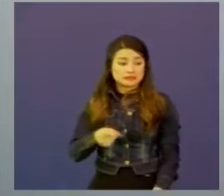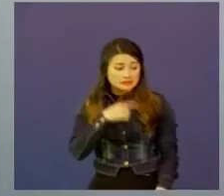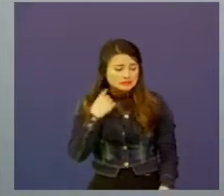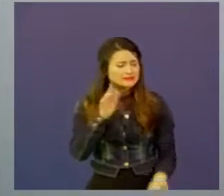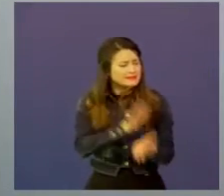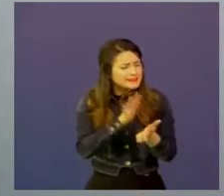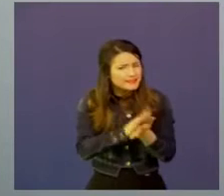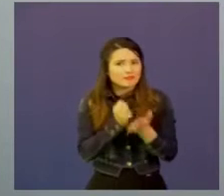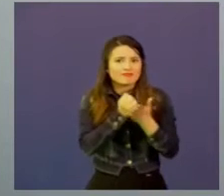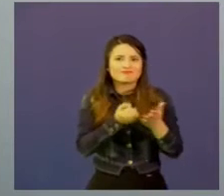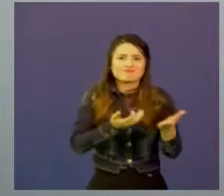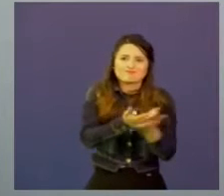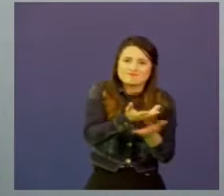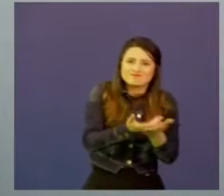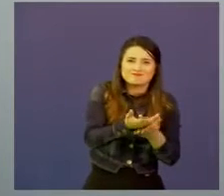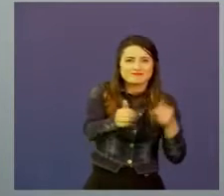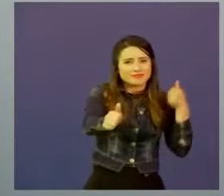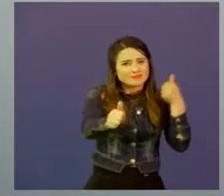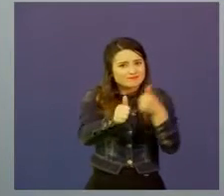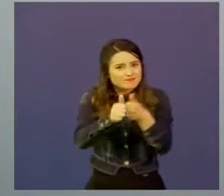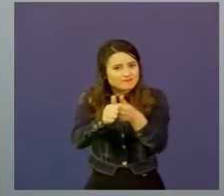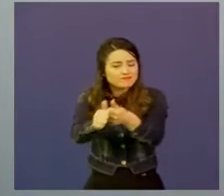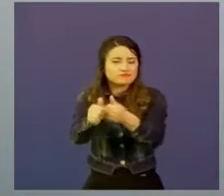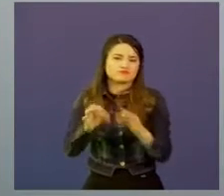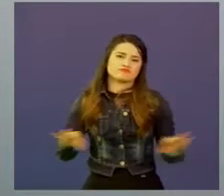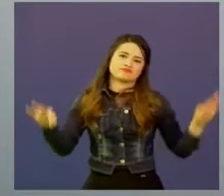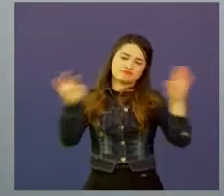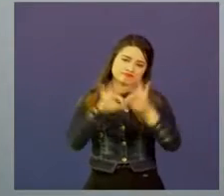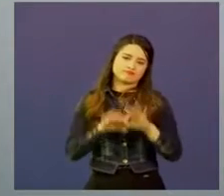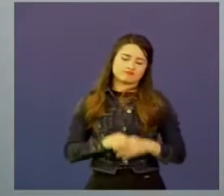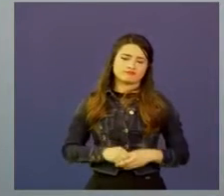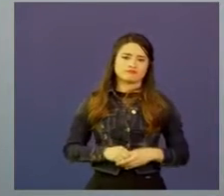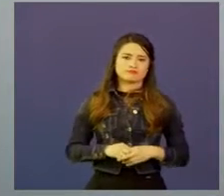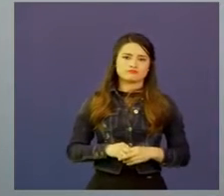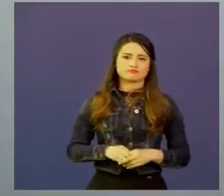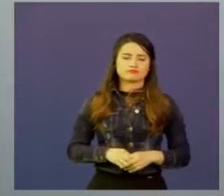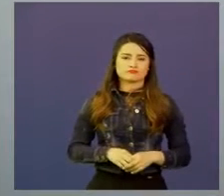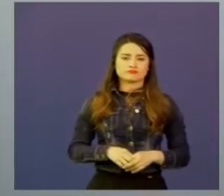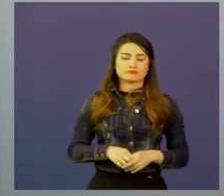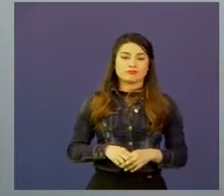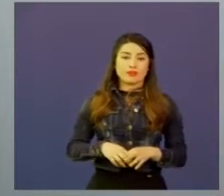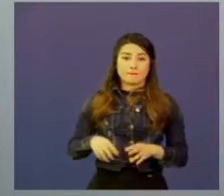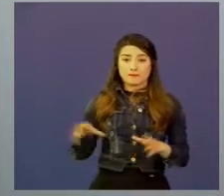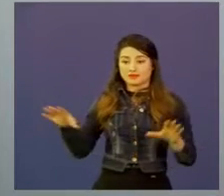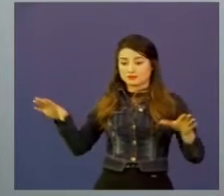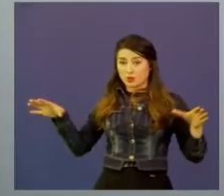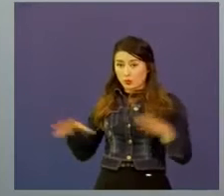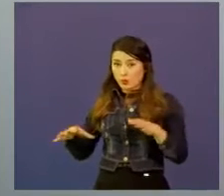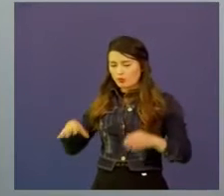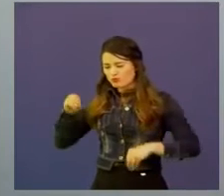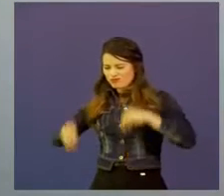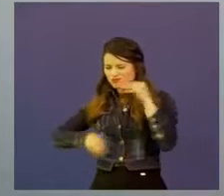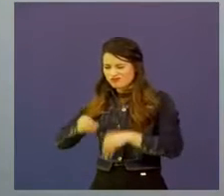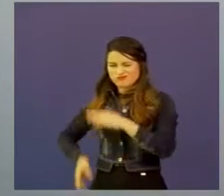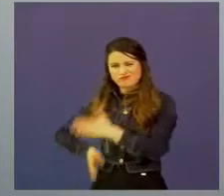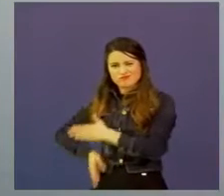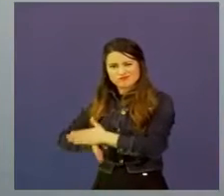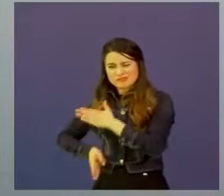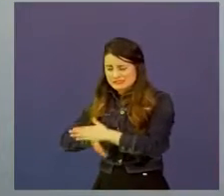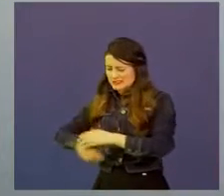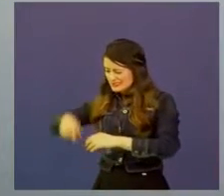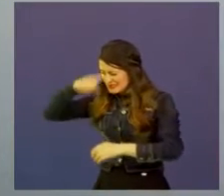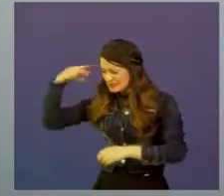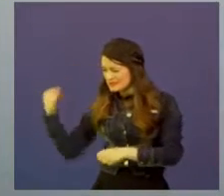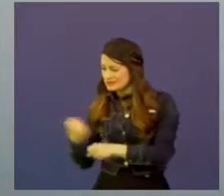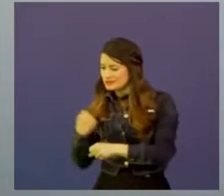que es importante que ellos se den cuenta que se hagan partícipes de la lucha contra lo que yo llamo lo convencional o lo tradicional, lo